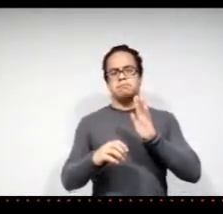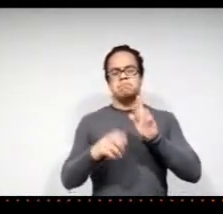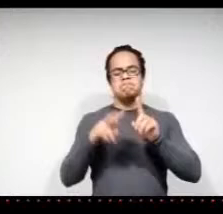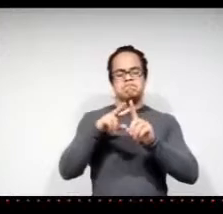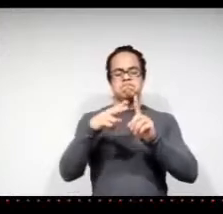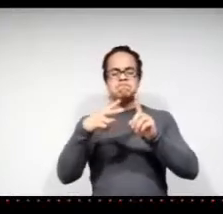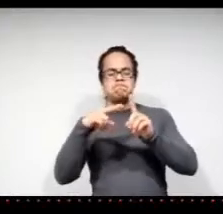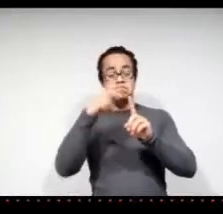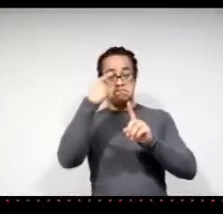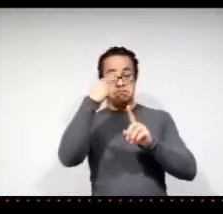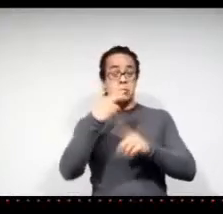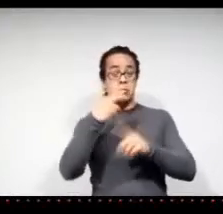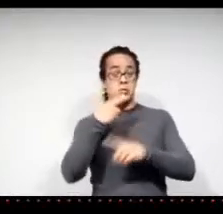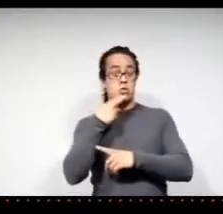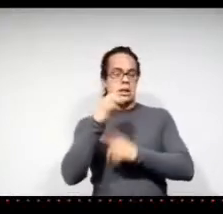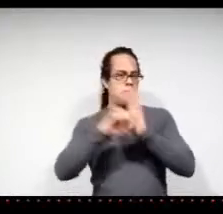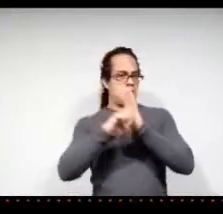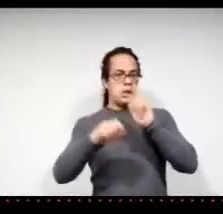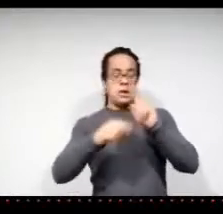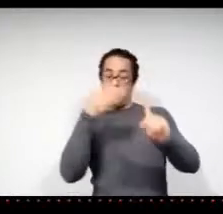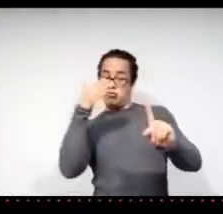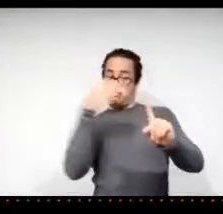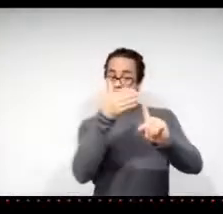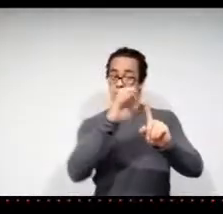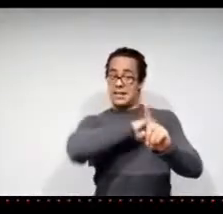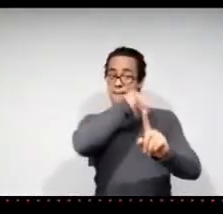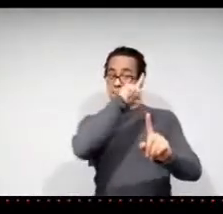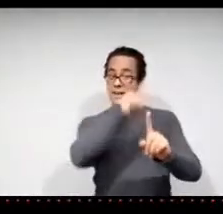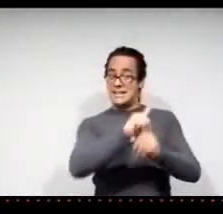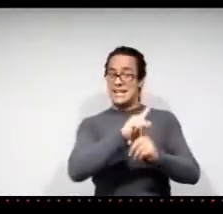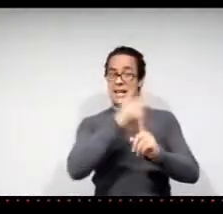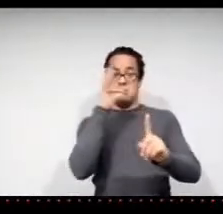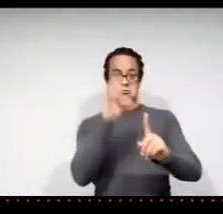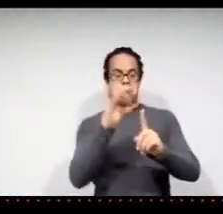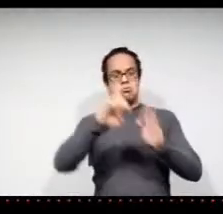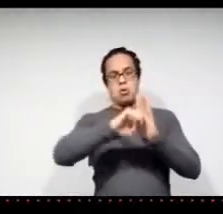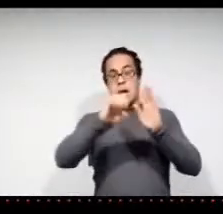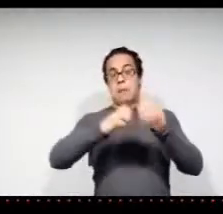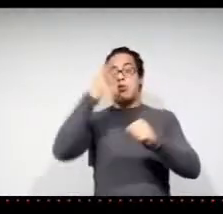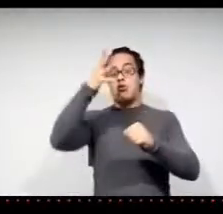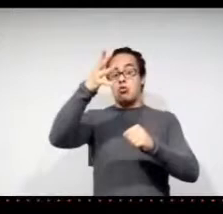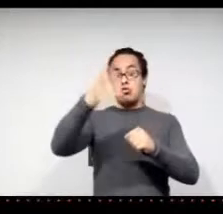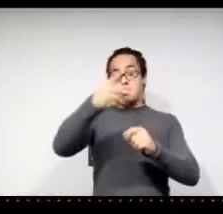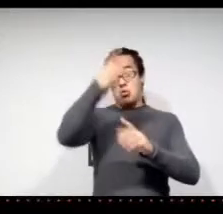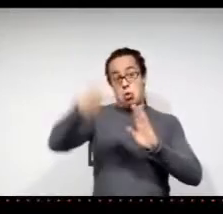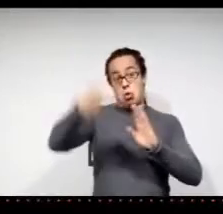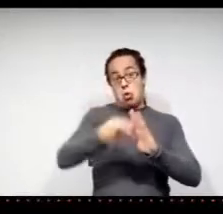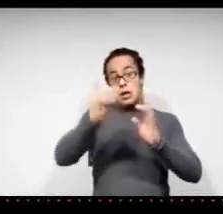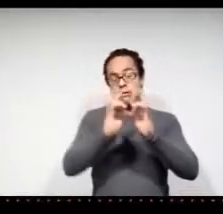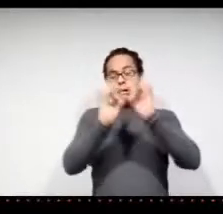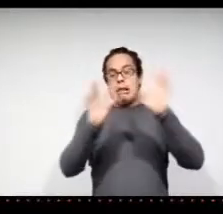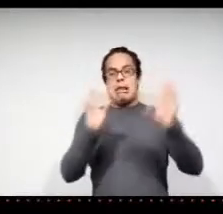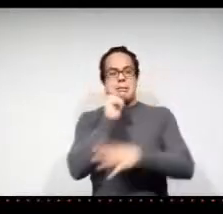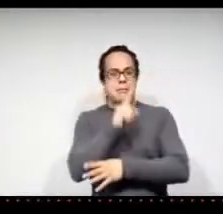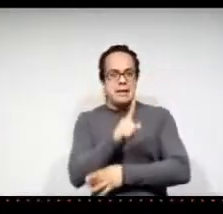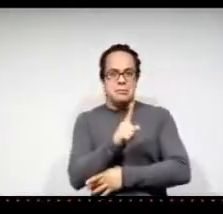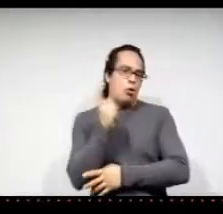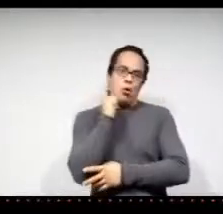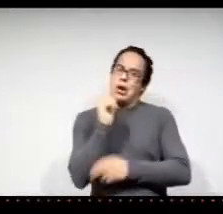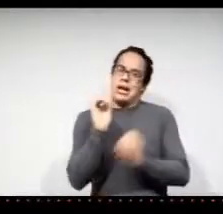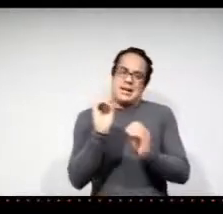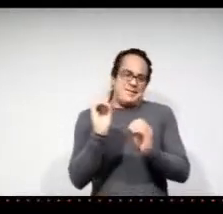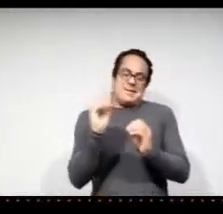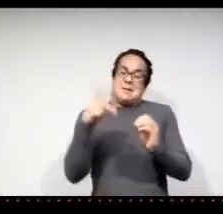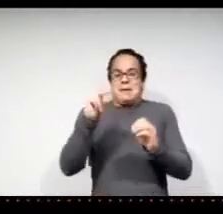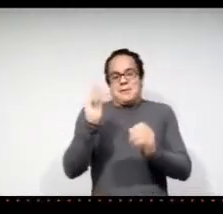para situaciones muy específicas. Ya sea otro momento similar, espero que no pasemos algo similar como esto,